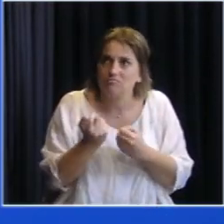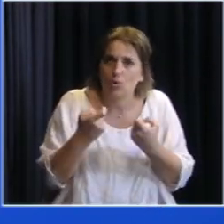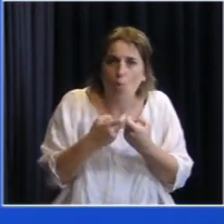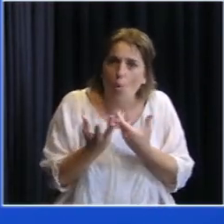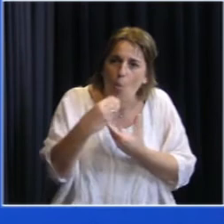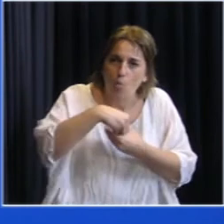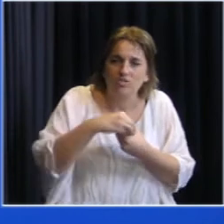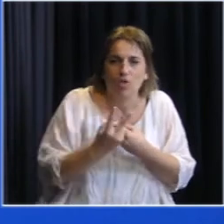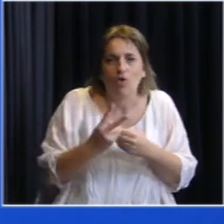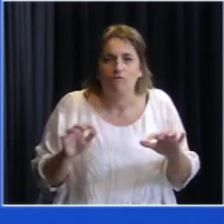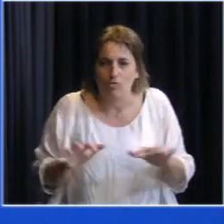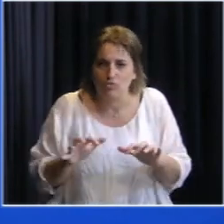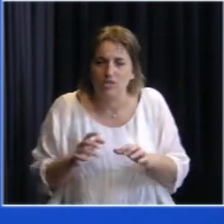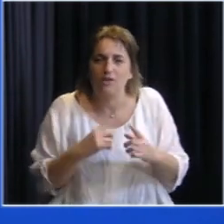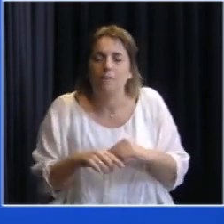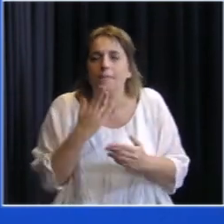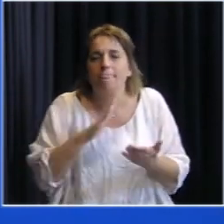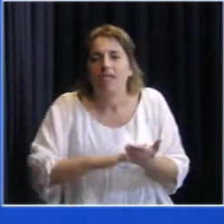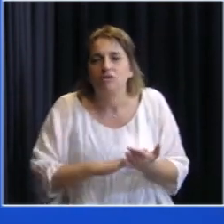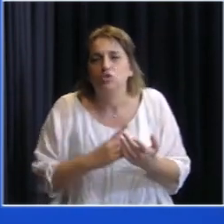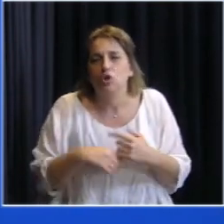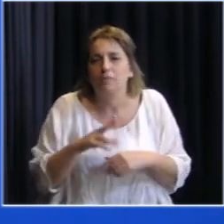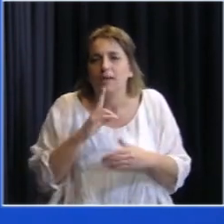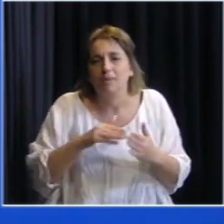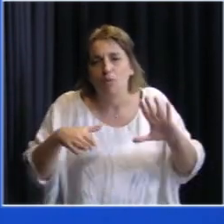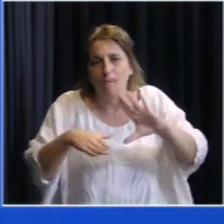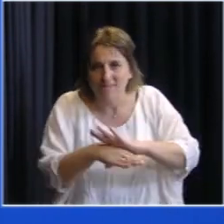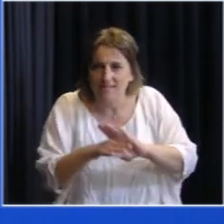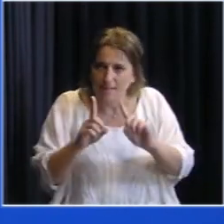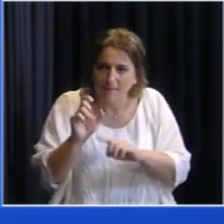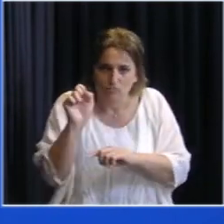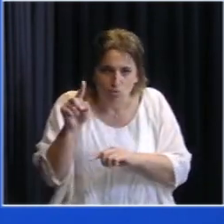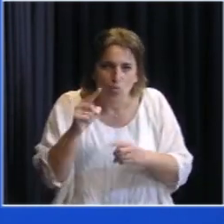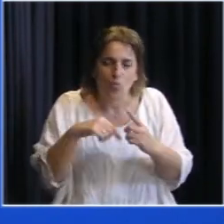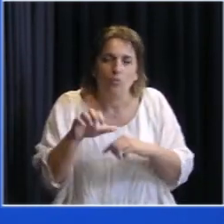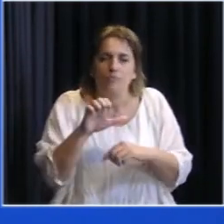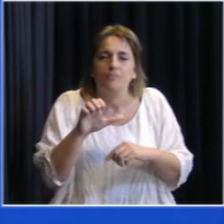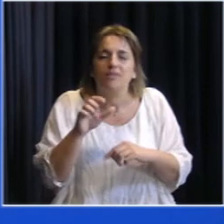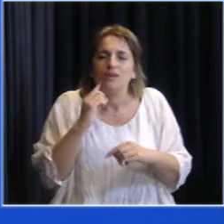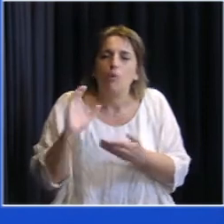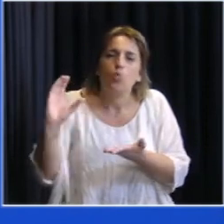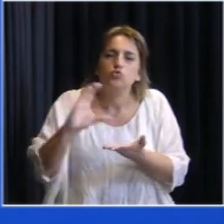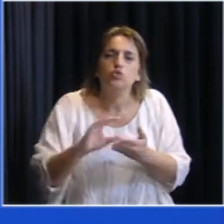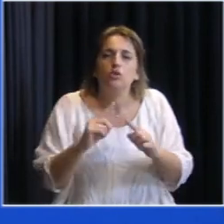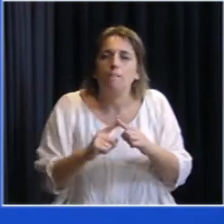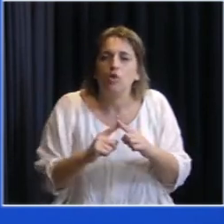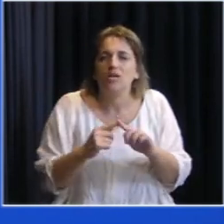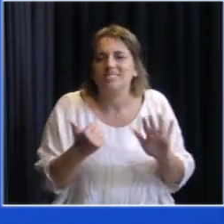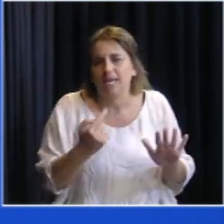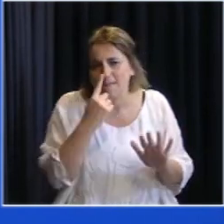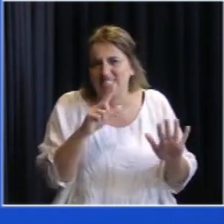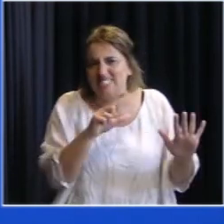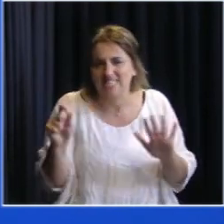incluidas en este préstamo en el caso del monotributo mides en ese caso es un subsidio por unos 6 mil 700